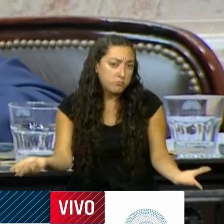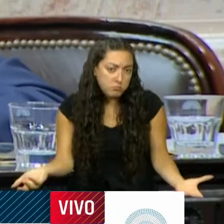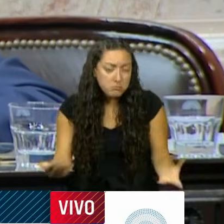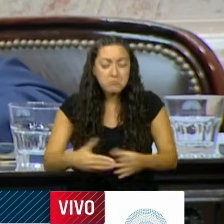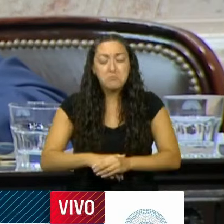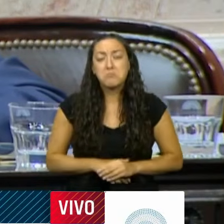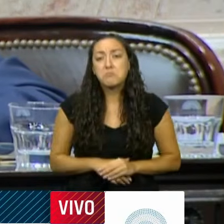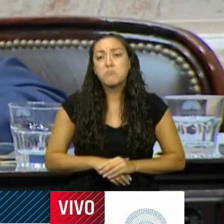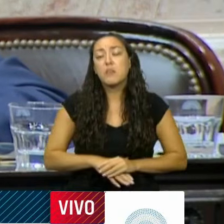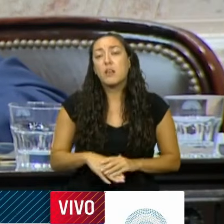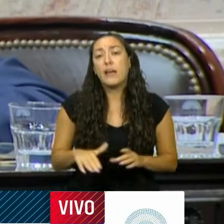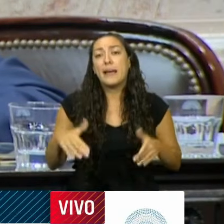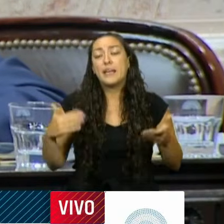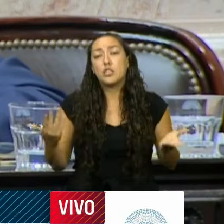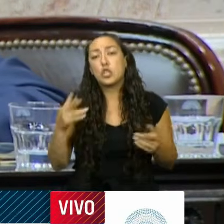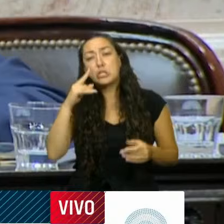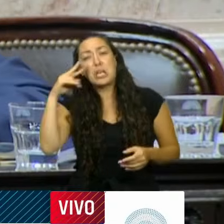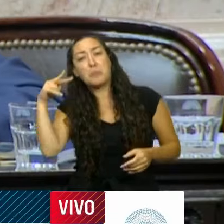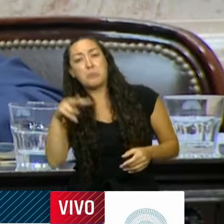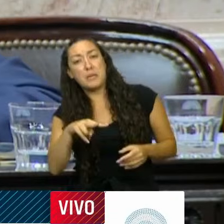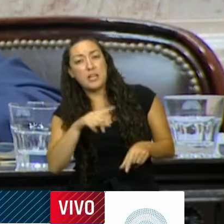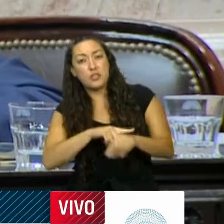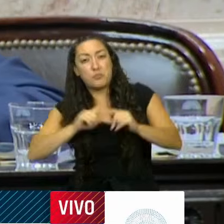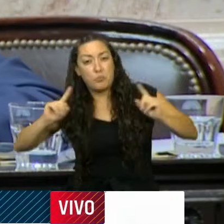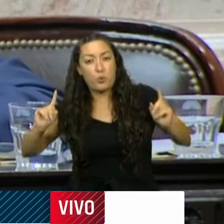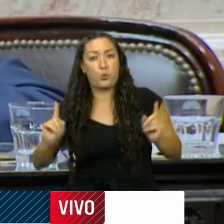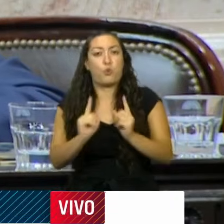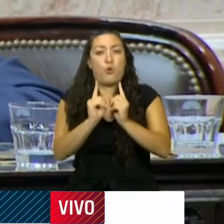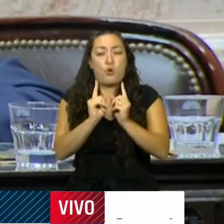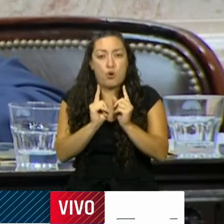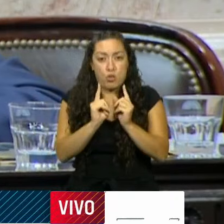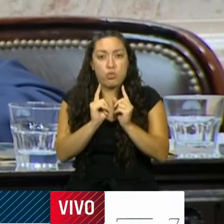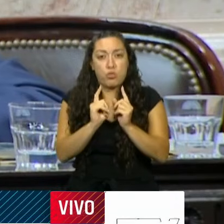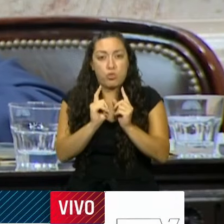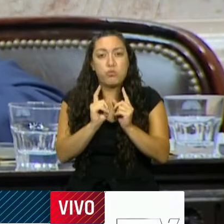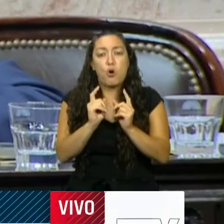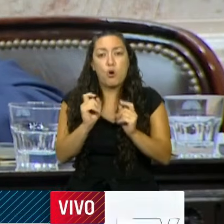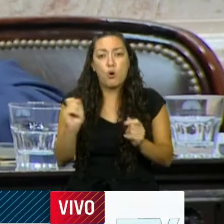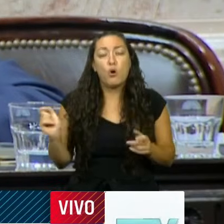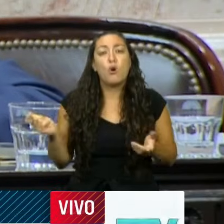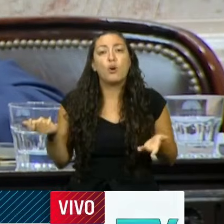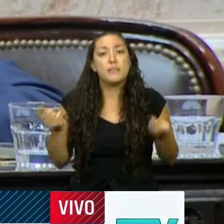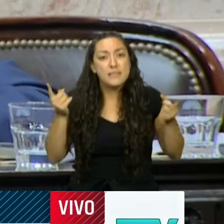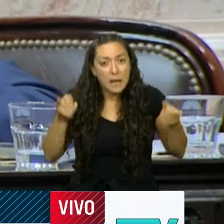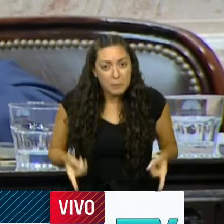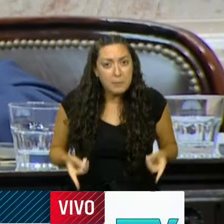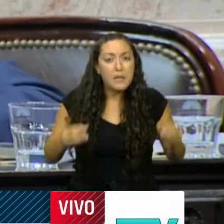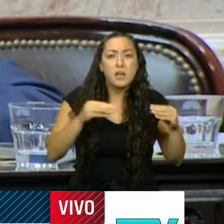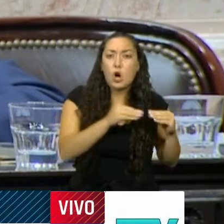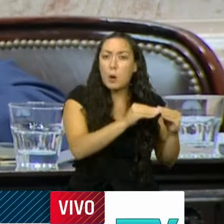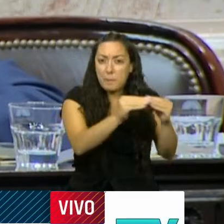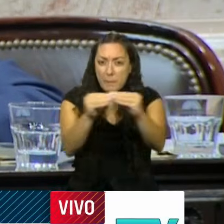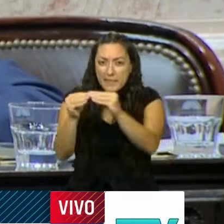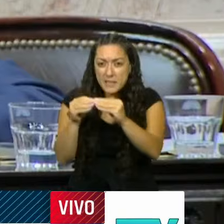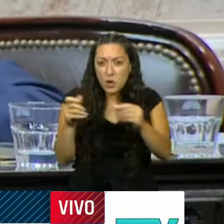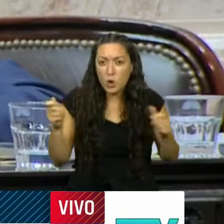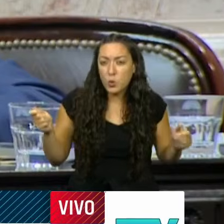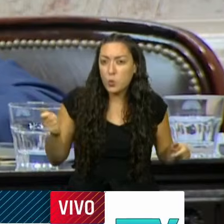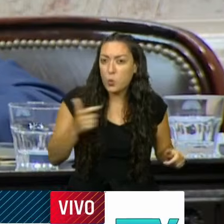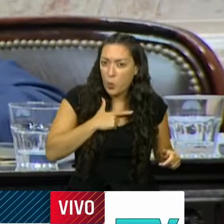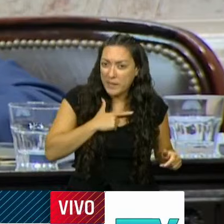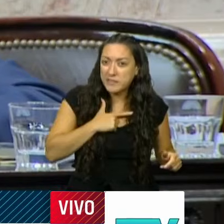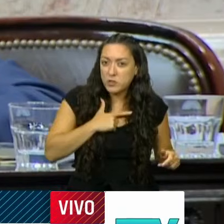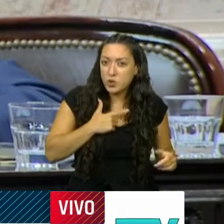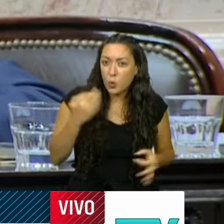Y me parece que esa mirada de corto plazo que estamos teniendo, inclusive de compañeros nuestros